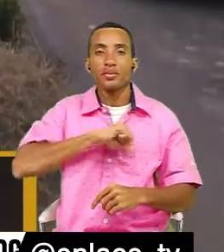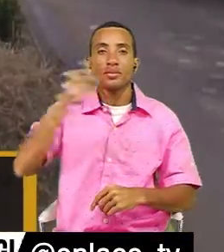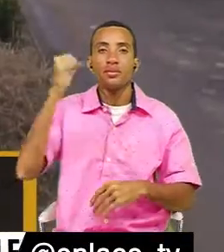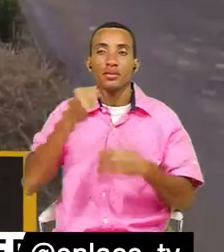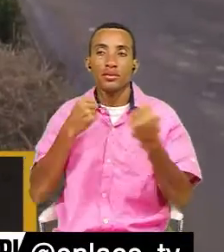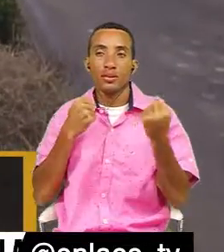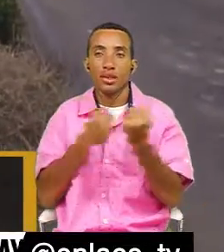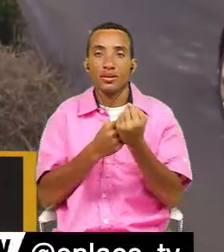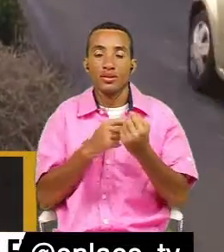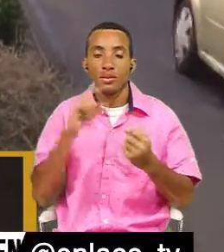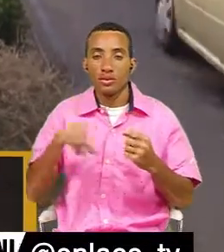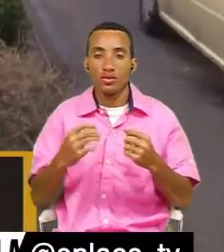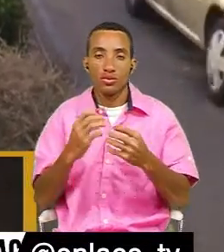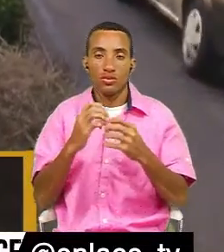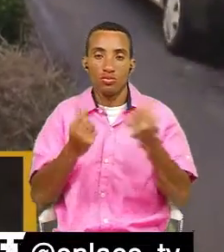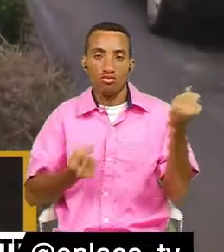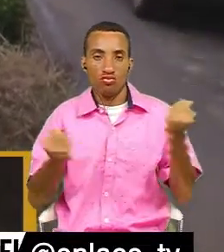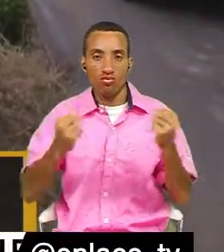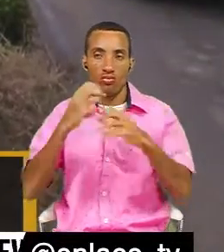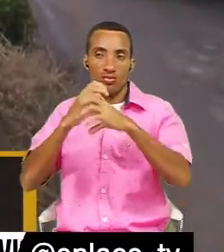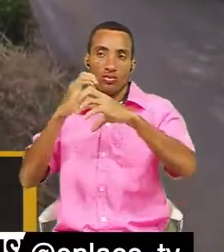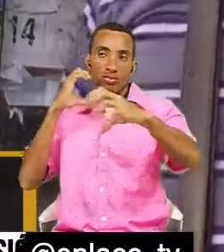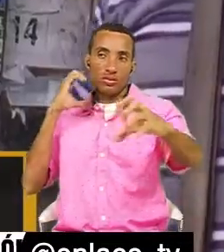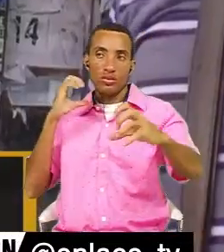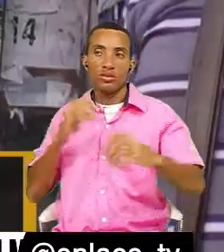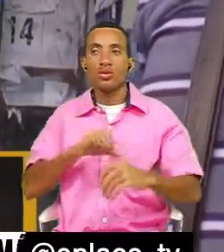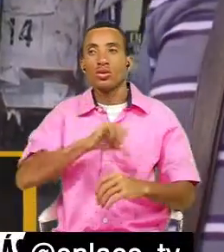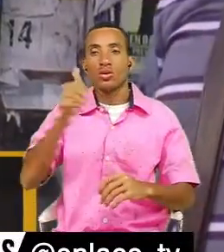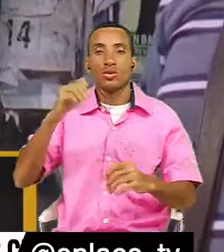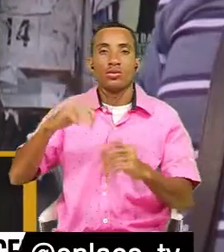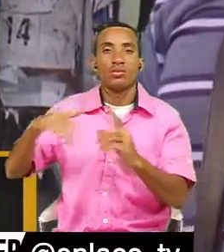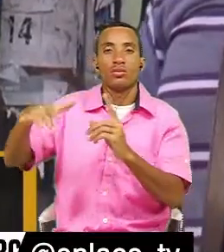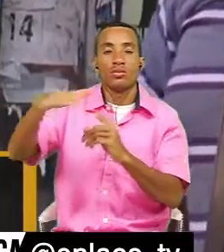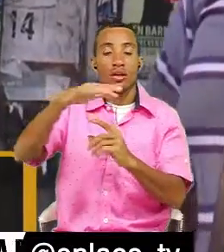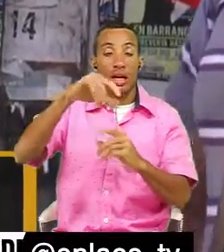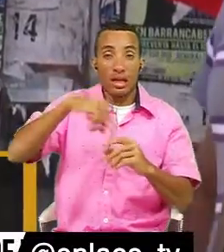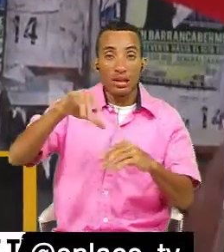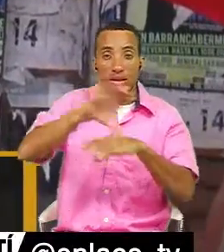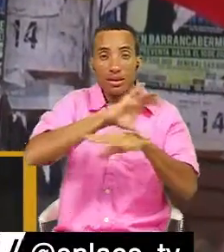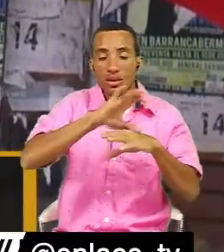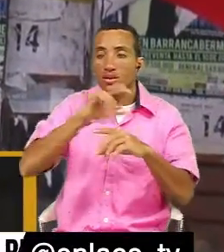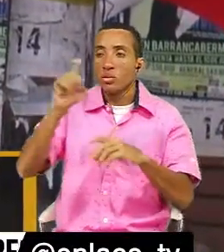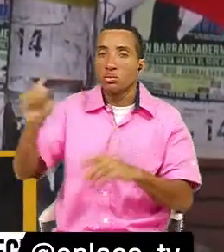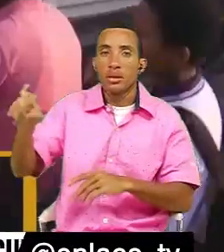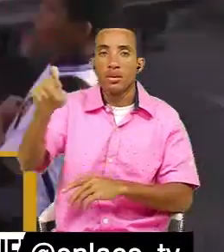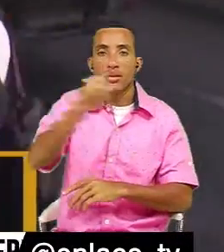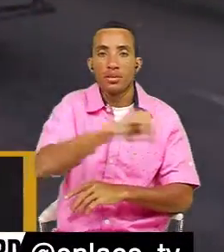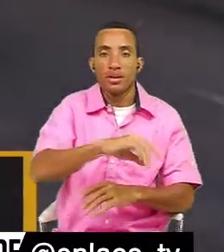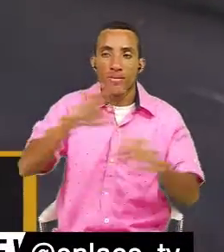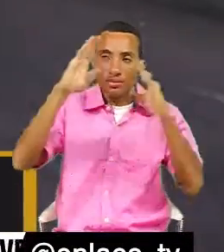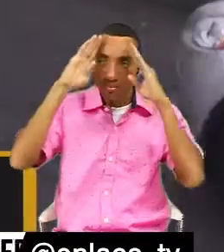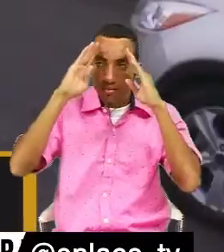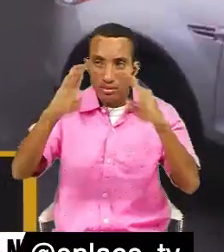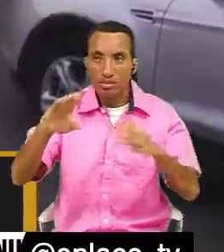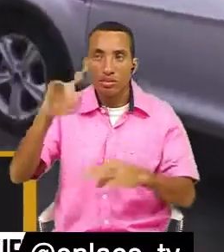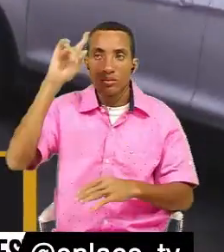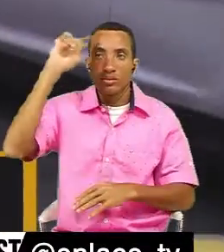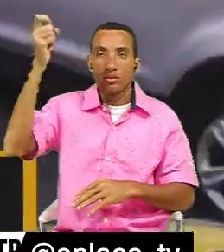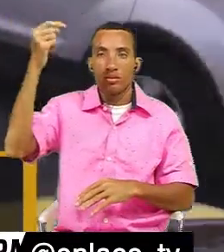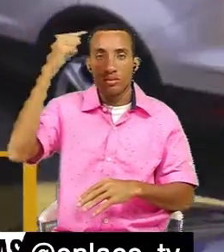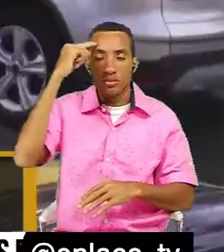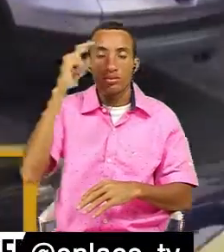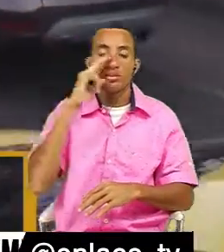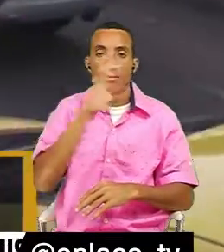acompaña. Camioneros en Barranca Bermeja anunciaron jornada como estas en otros sectores de la ciudad para que sigan siendo escuchados y que el gobierno nacional